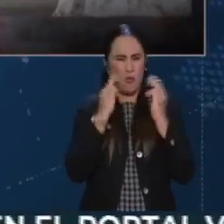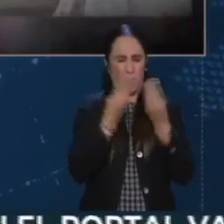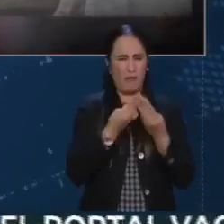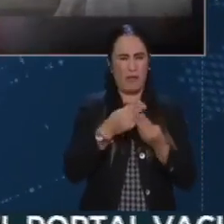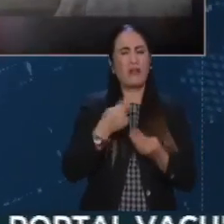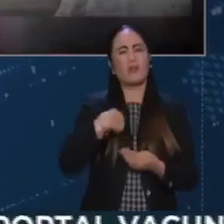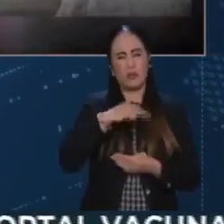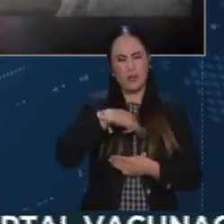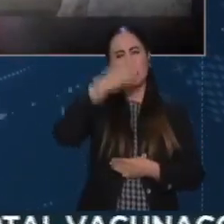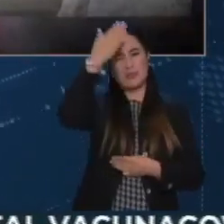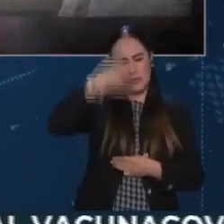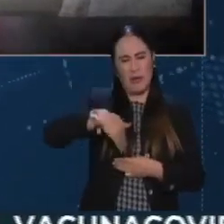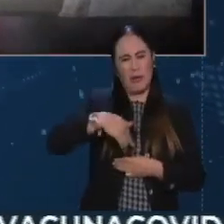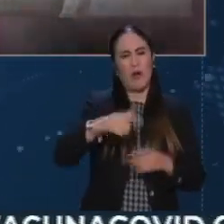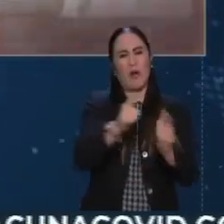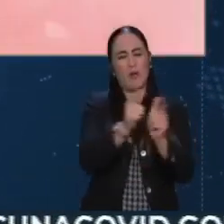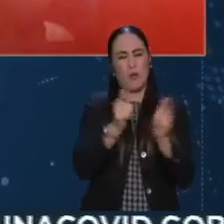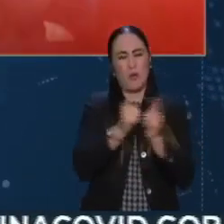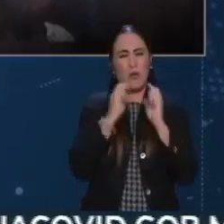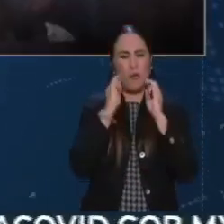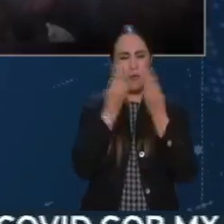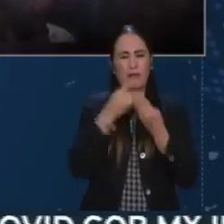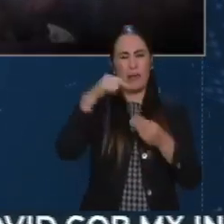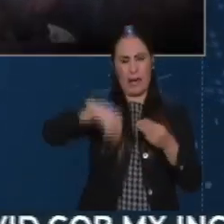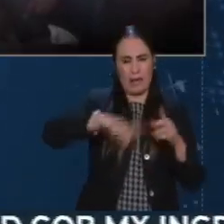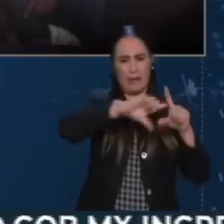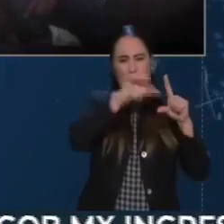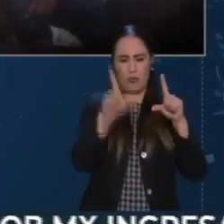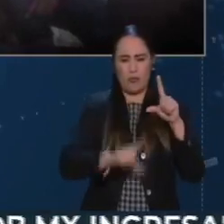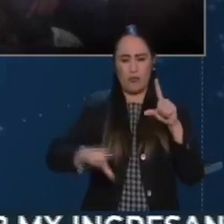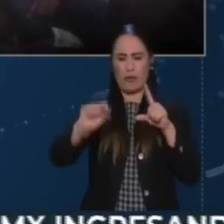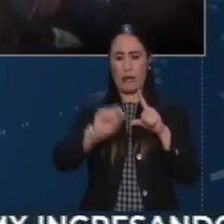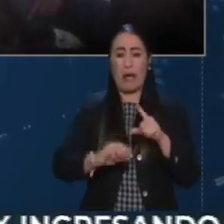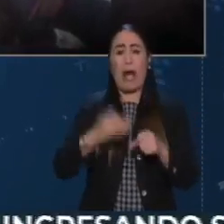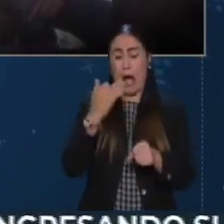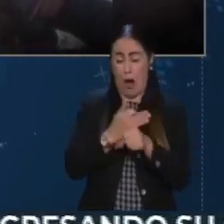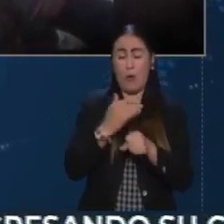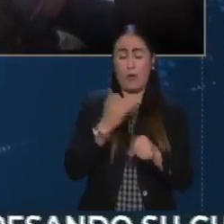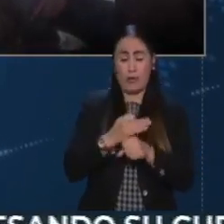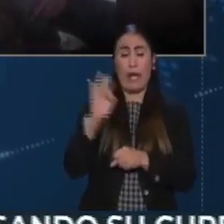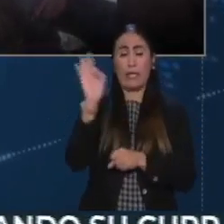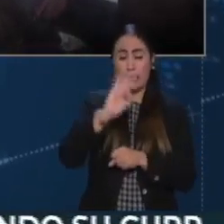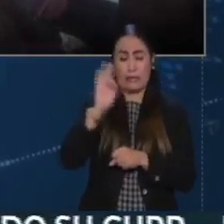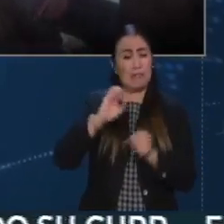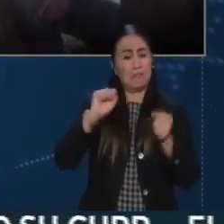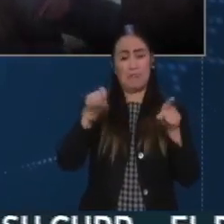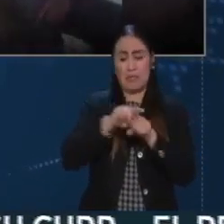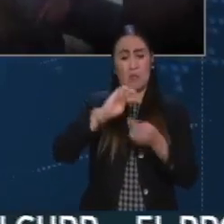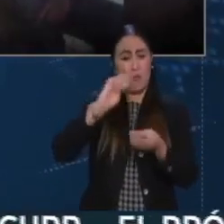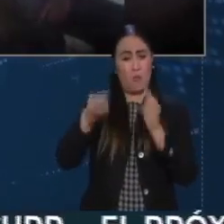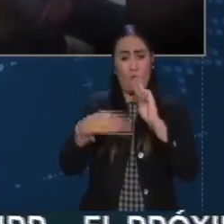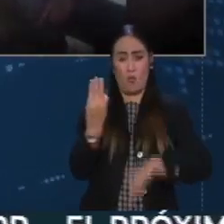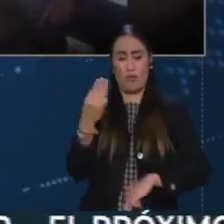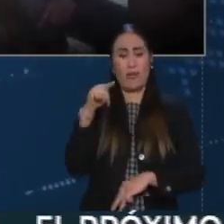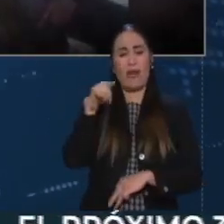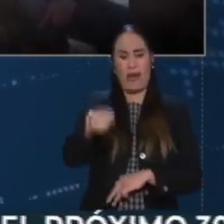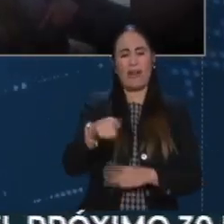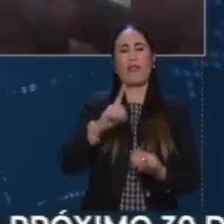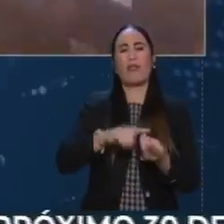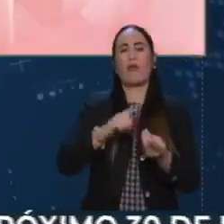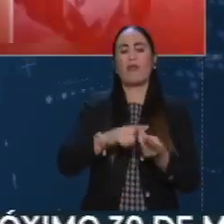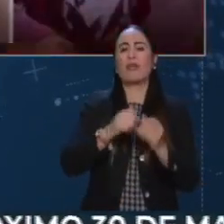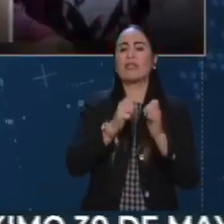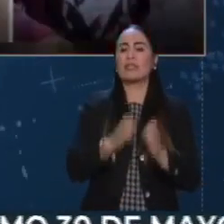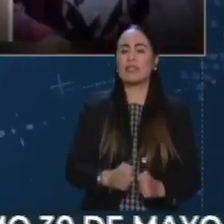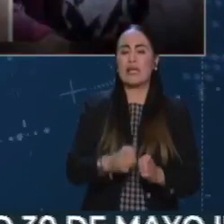más peligrosa del narcotráfico en México, quizá en este momento en el mundo, tiene su sede en el estado de Jalisco,